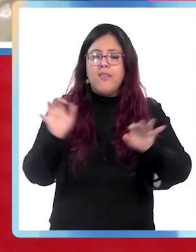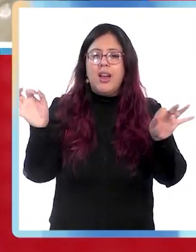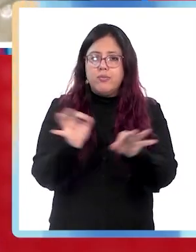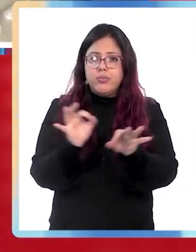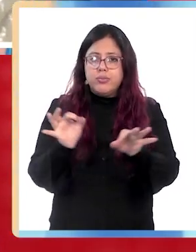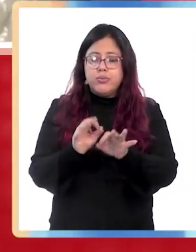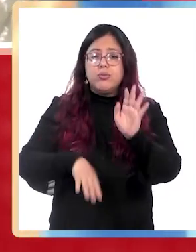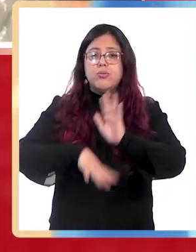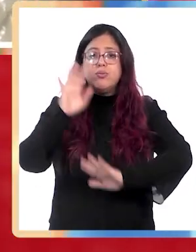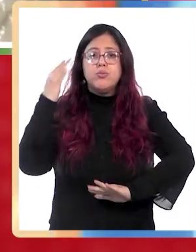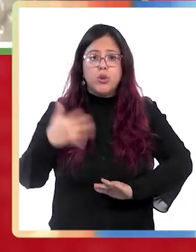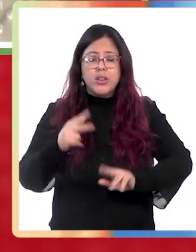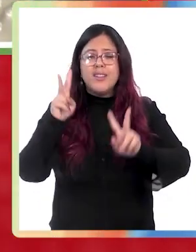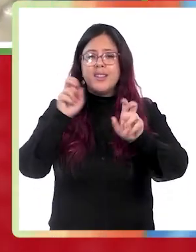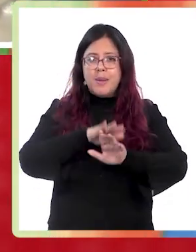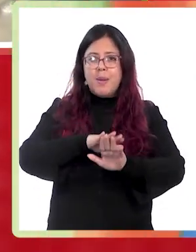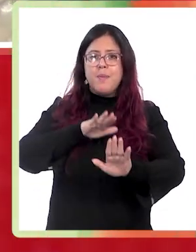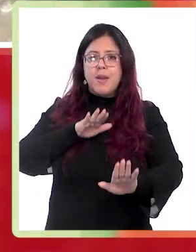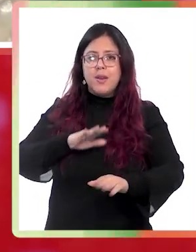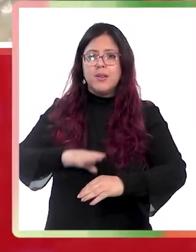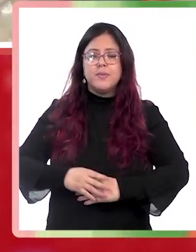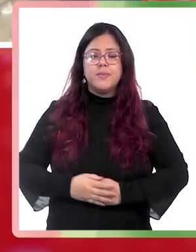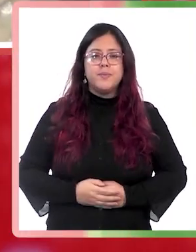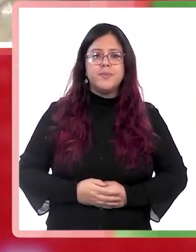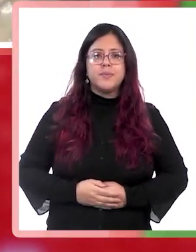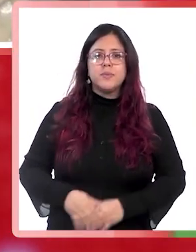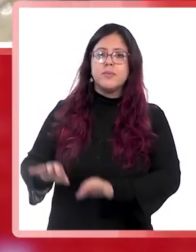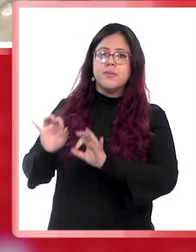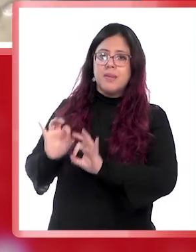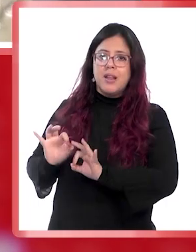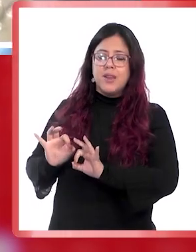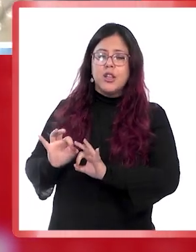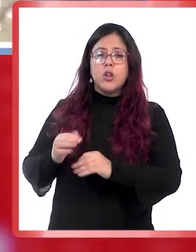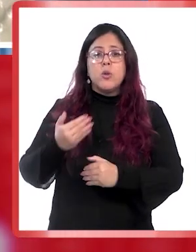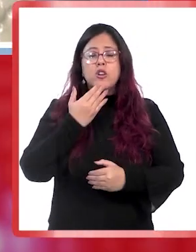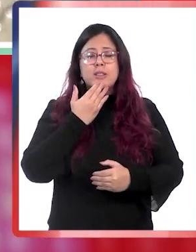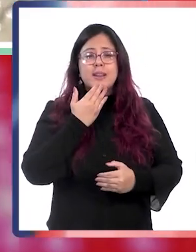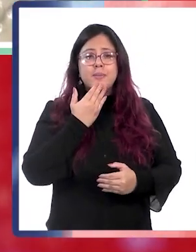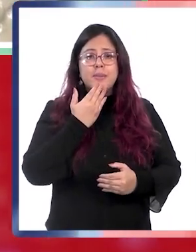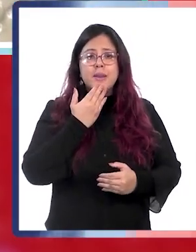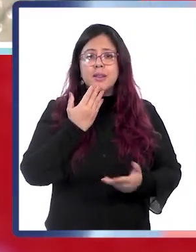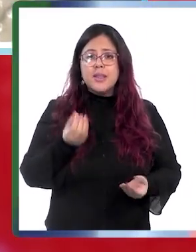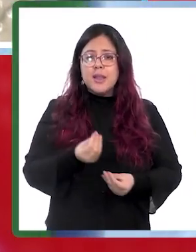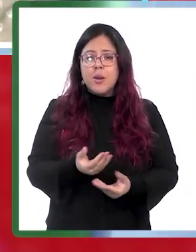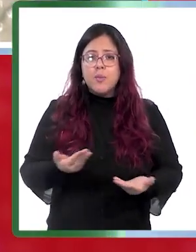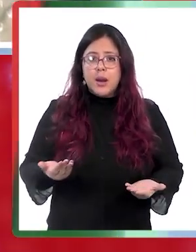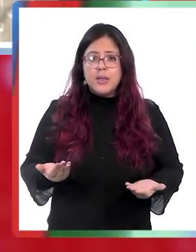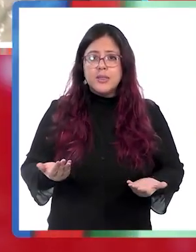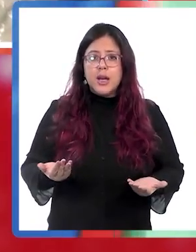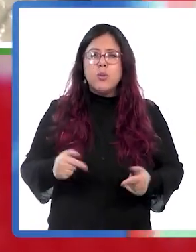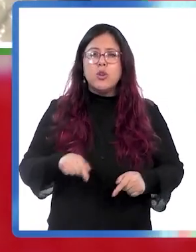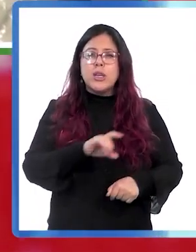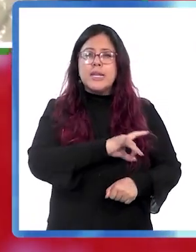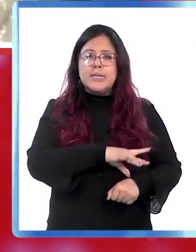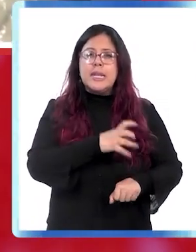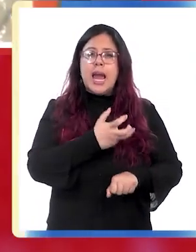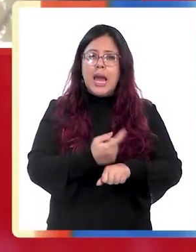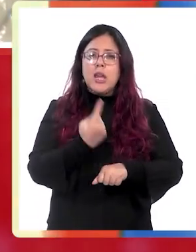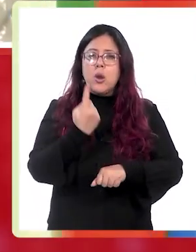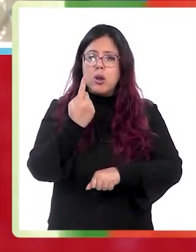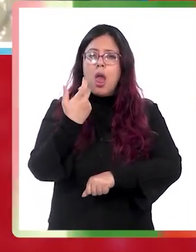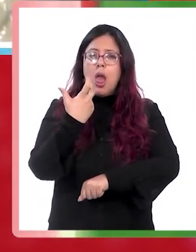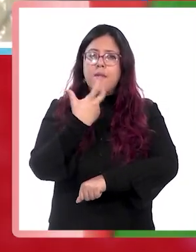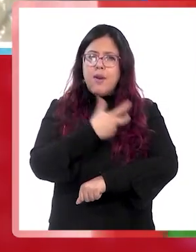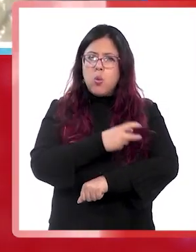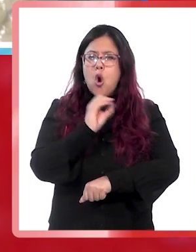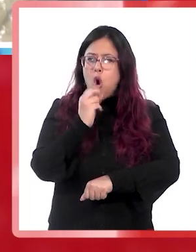lo más importante es la prevención. Perfecto. También me ocurre, bueno, en Chile hay una vacuna, o